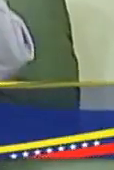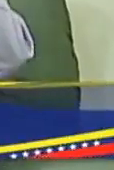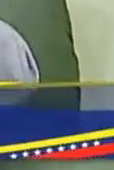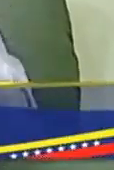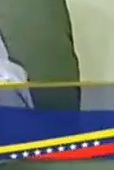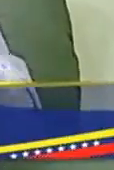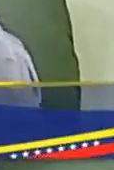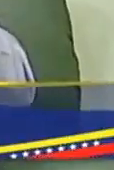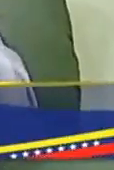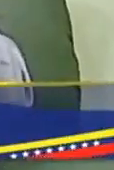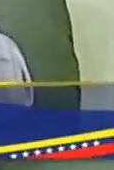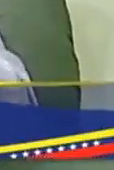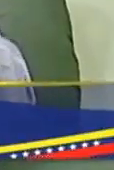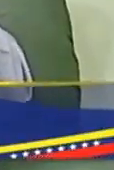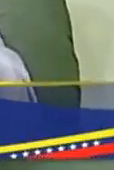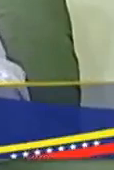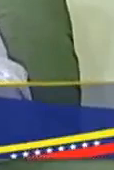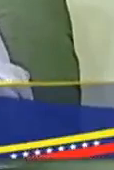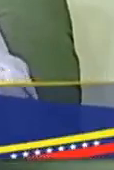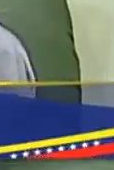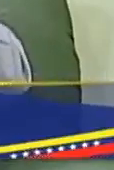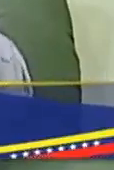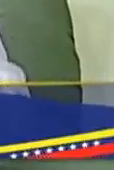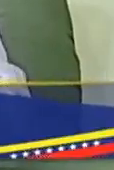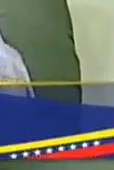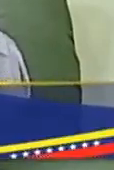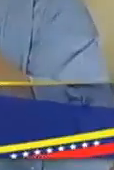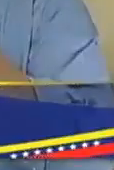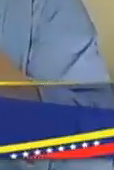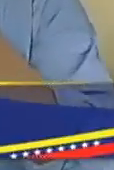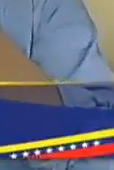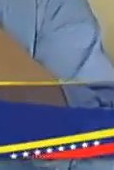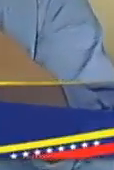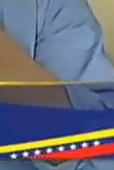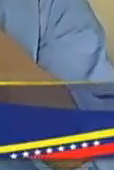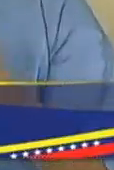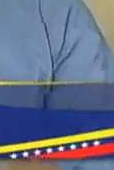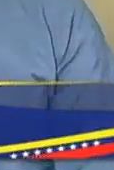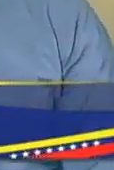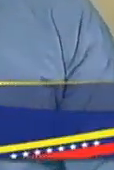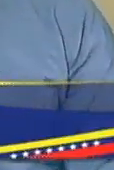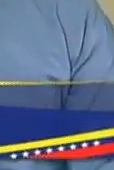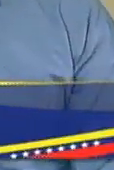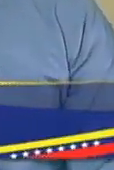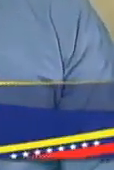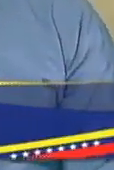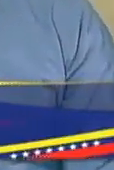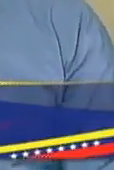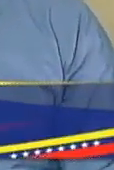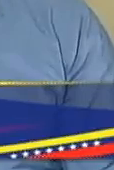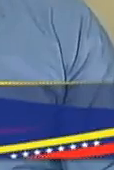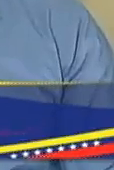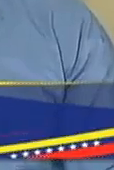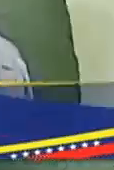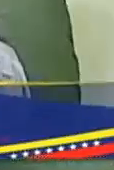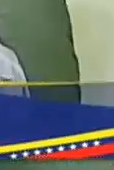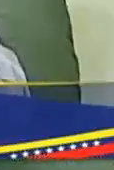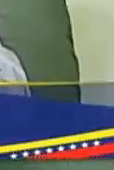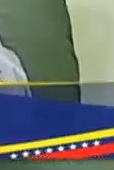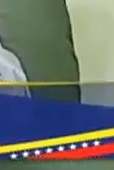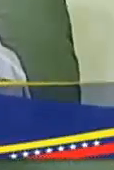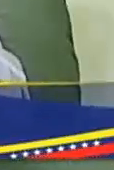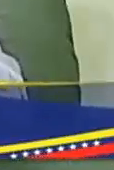del gobernador Héctor Rodríguez en Miranda, de consultar permanentemente al pueblo de Miranda, al poder popular, sobre